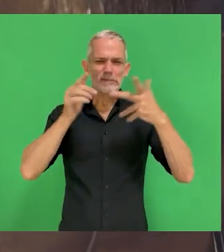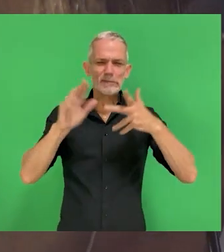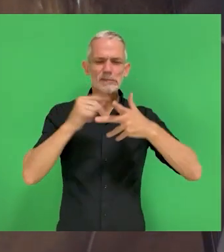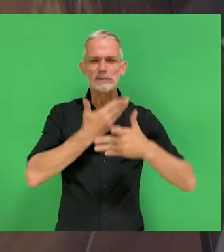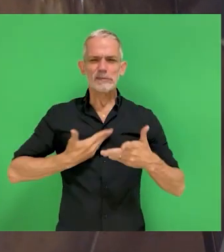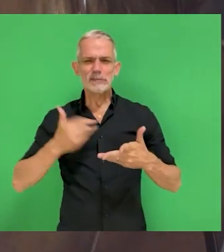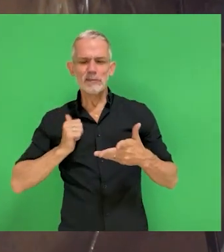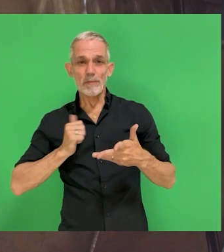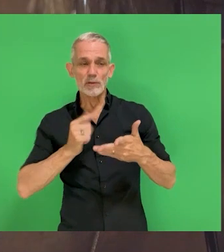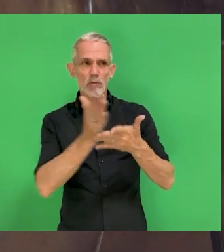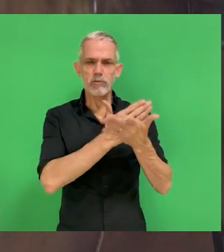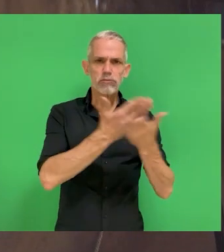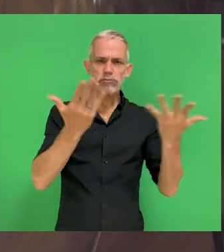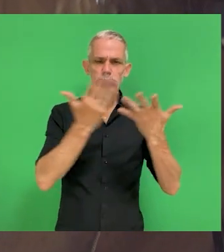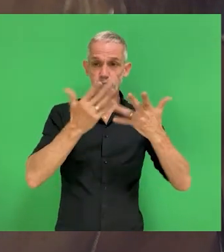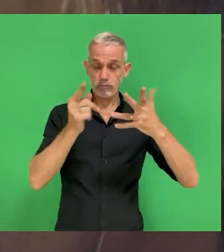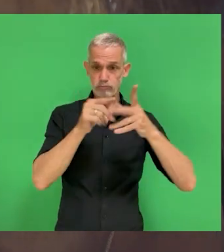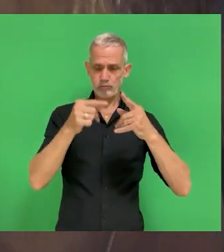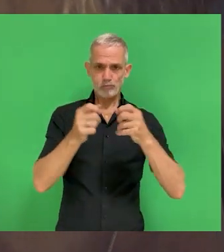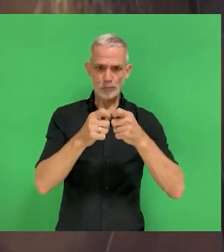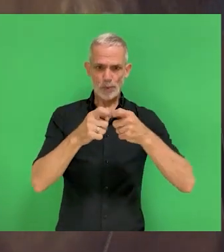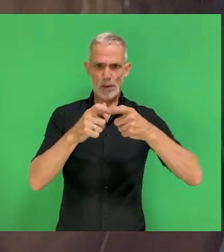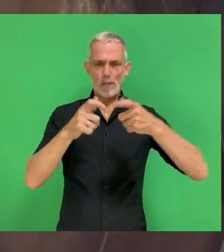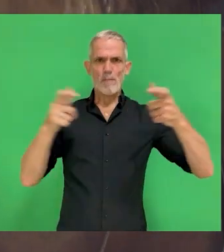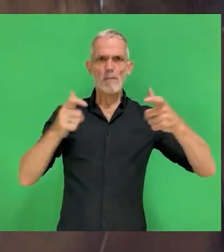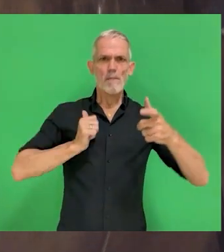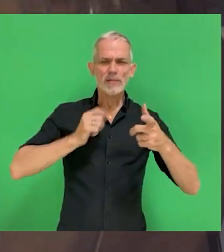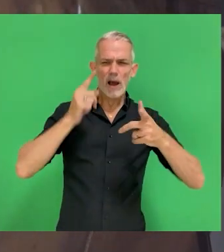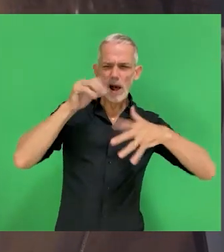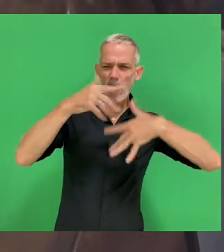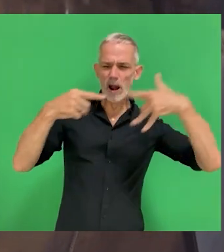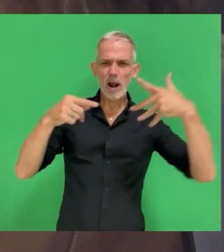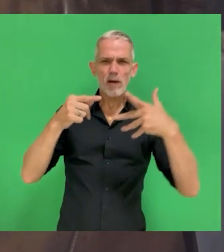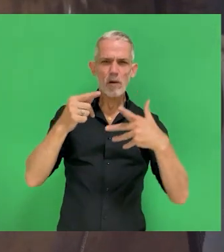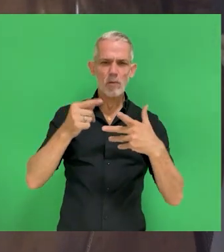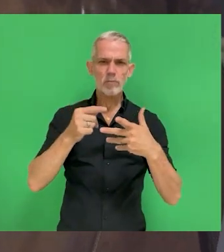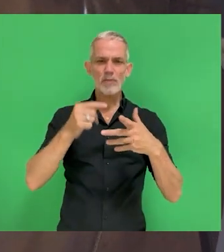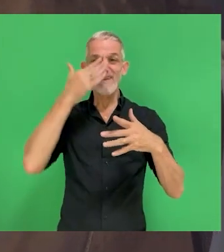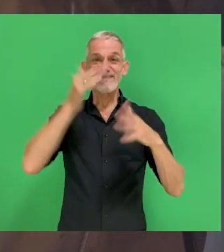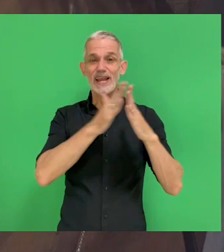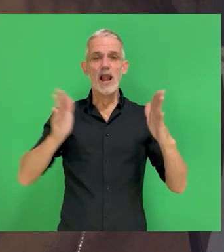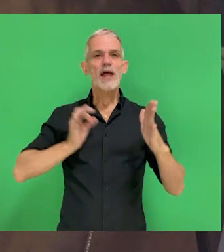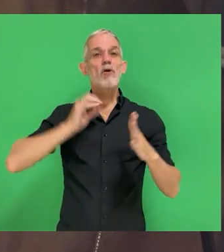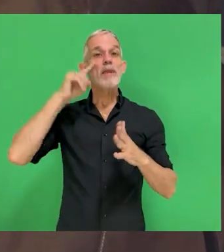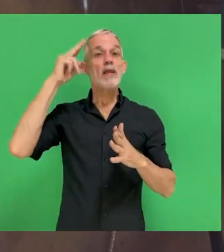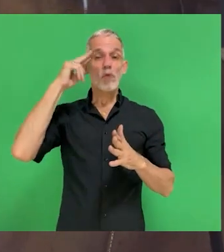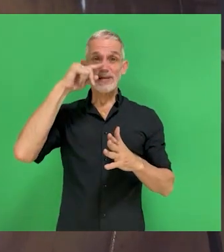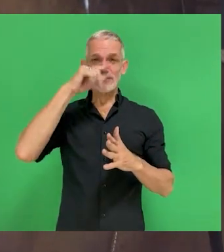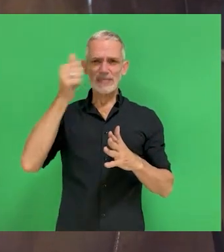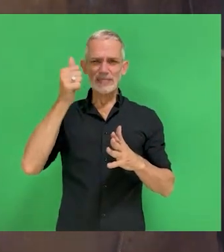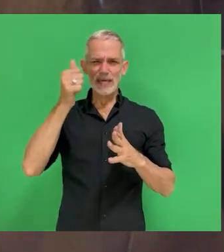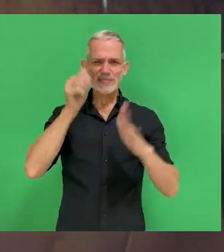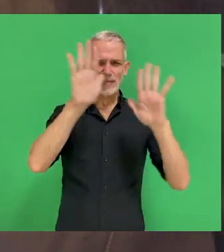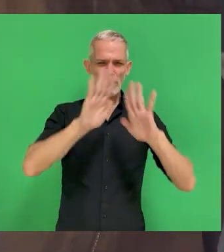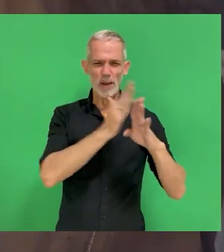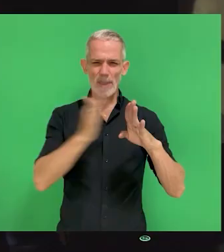como una semilla, un germen que fue creciendo y que, desemboca en el golpe del 76. Todo fue armado